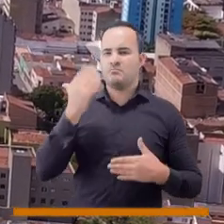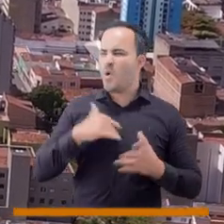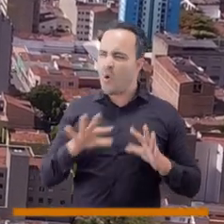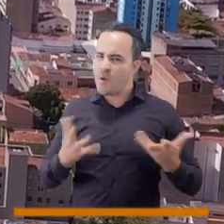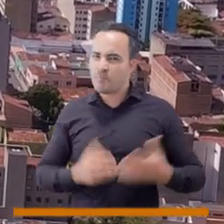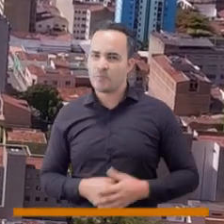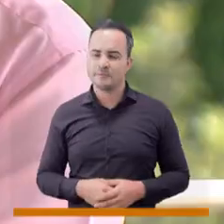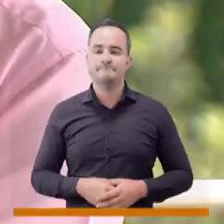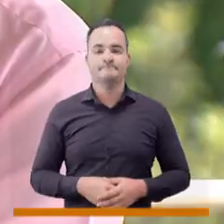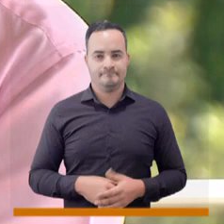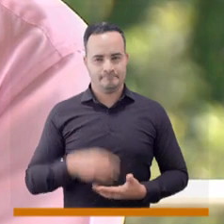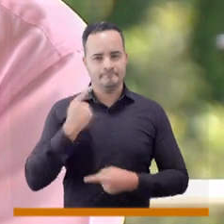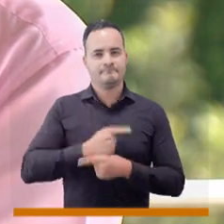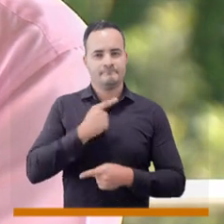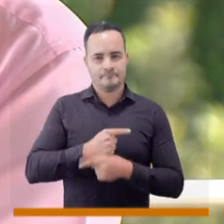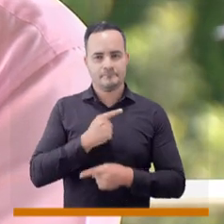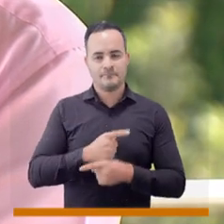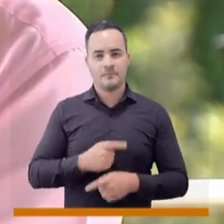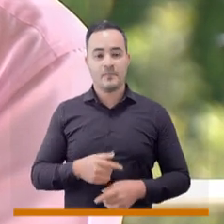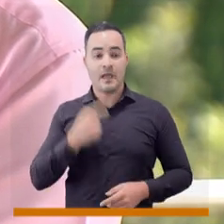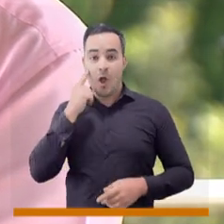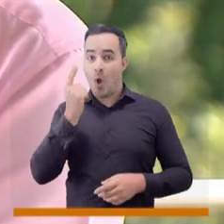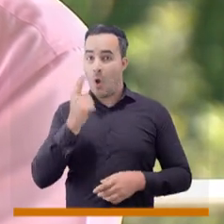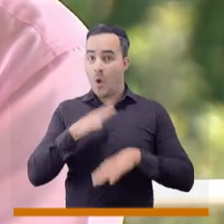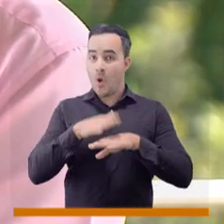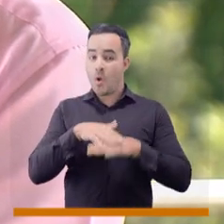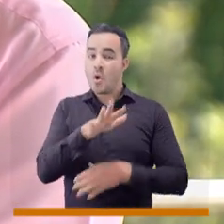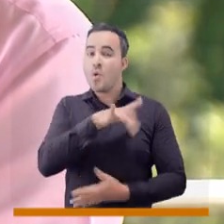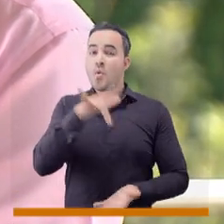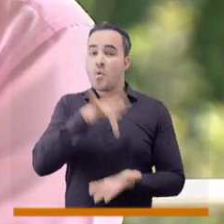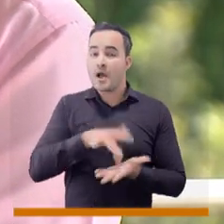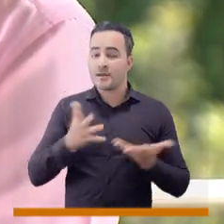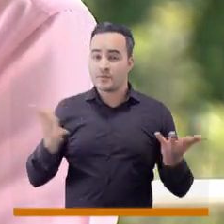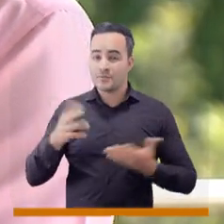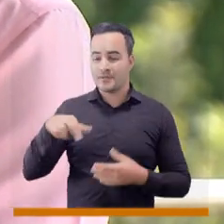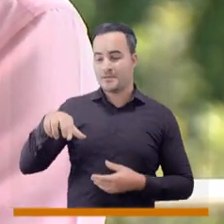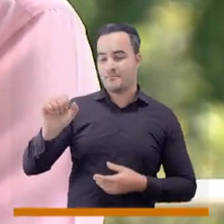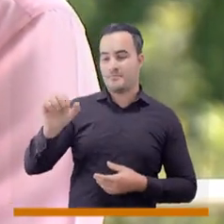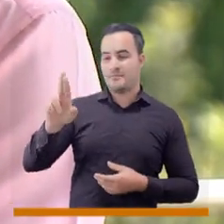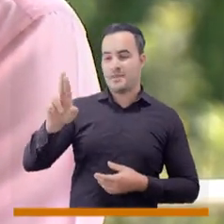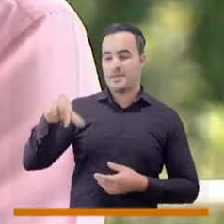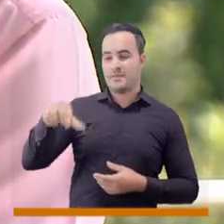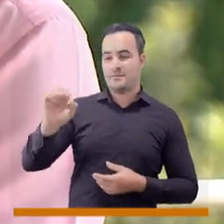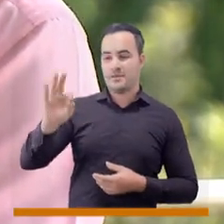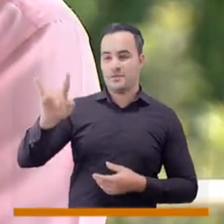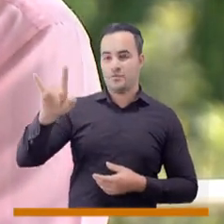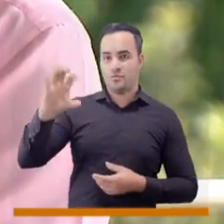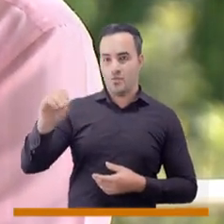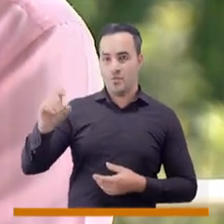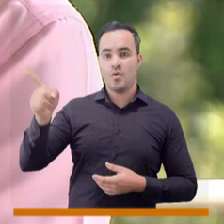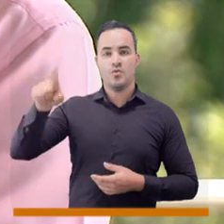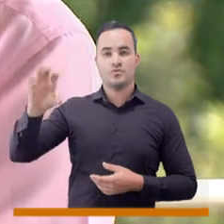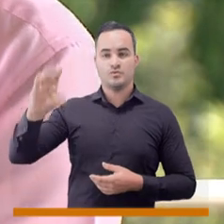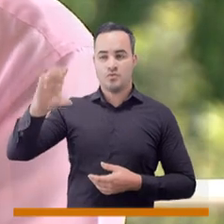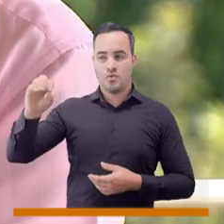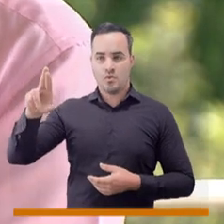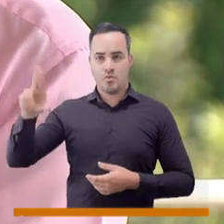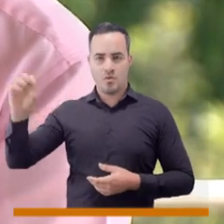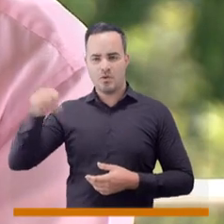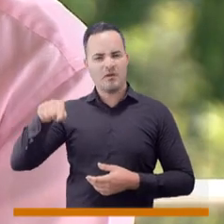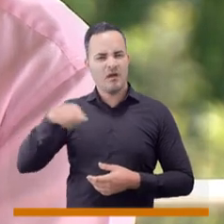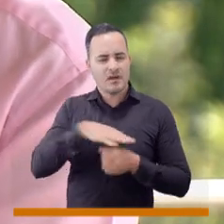entender dónde queda el Distrito Creativo del Perpetuo Socorro. Los televidentes, es la